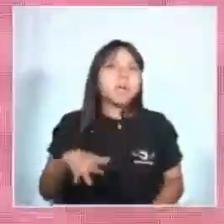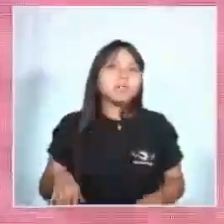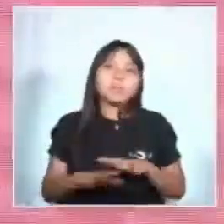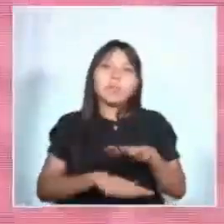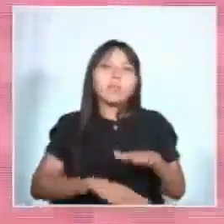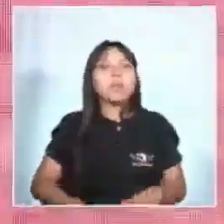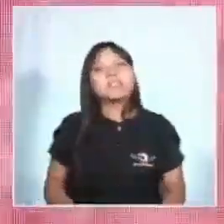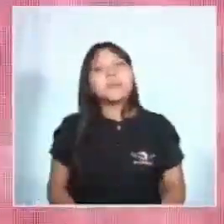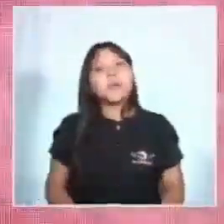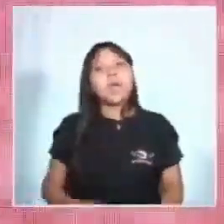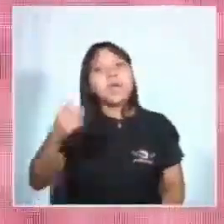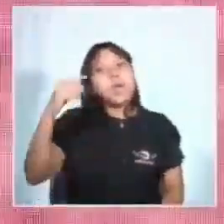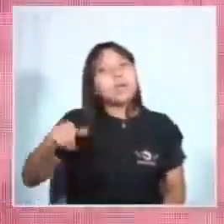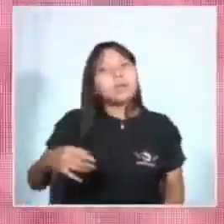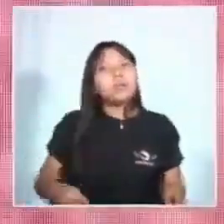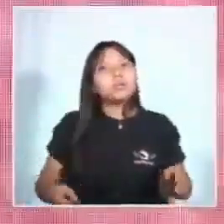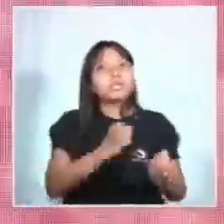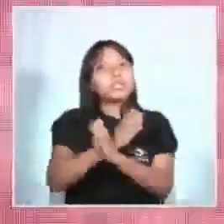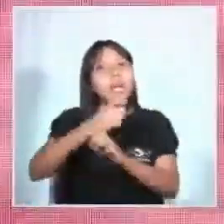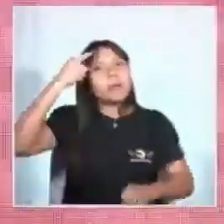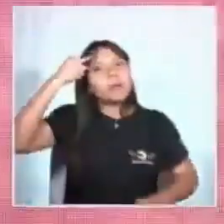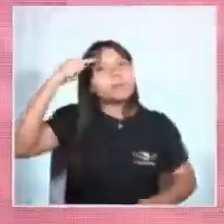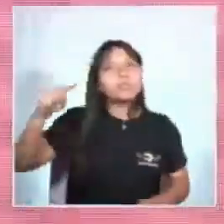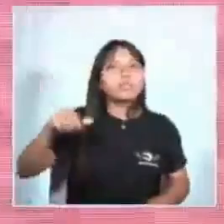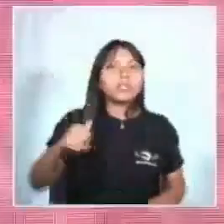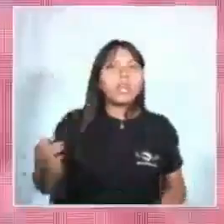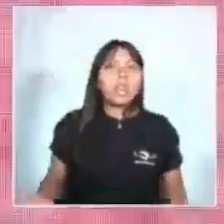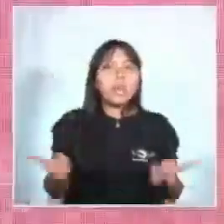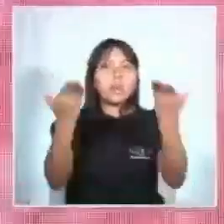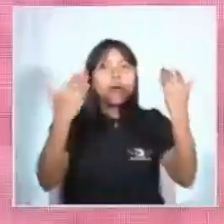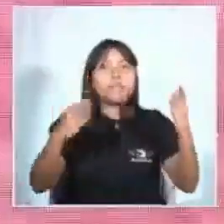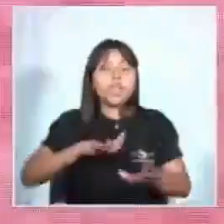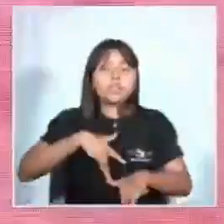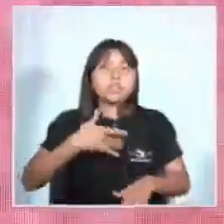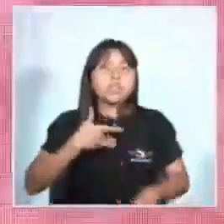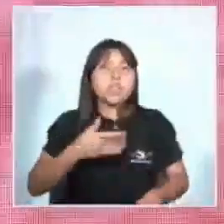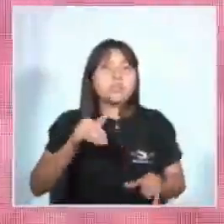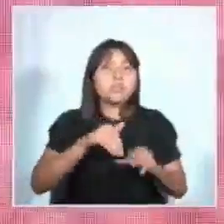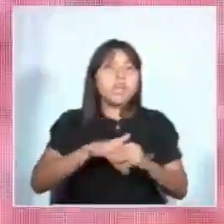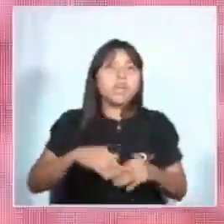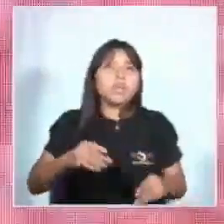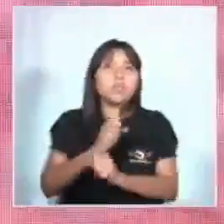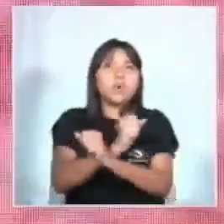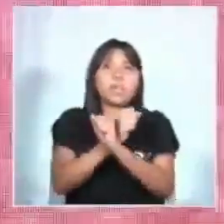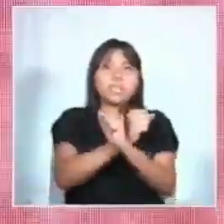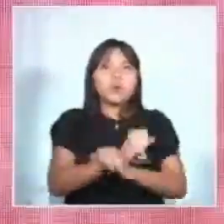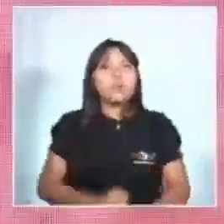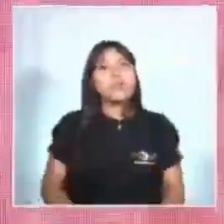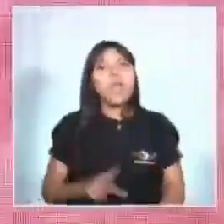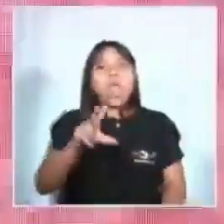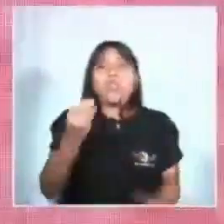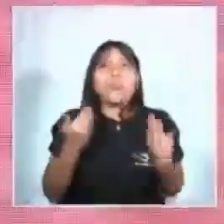Los esclavos por entorno se levantan sintiéndose en opresión.